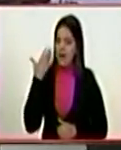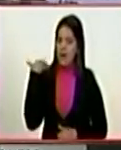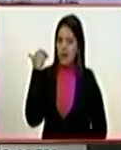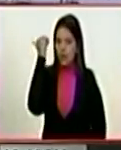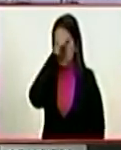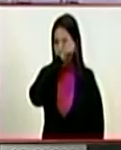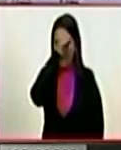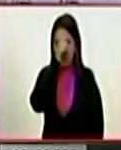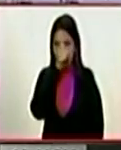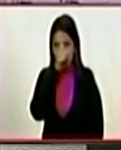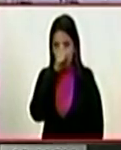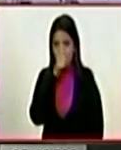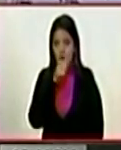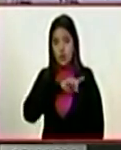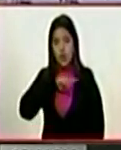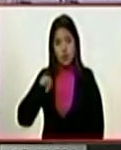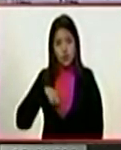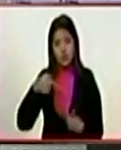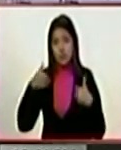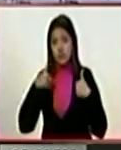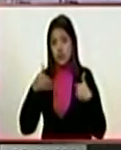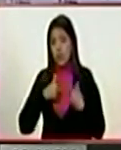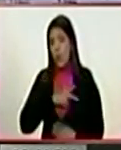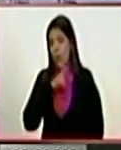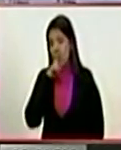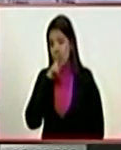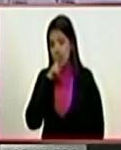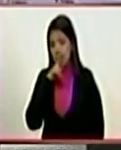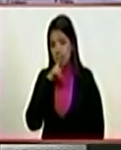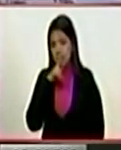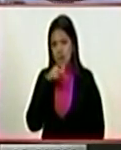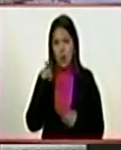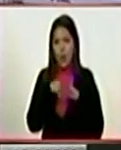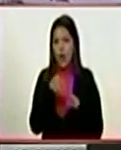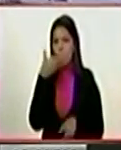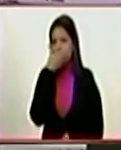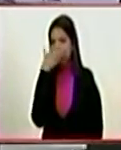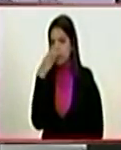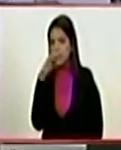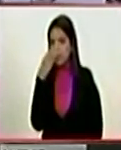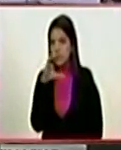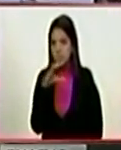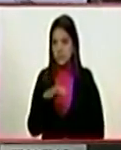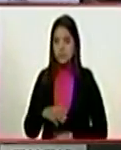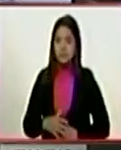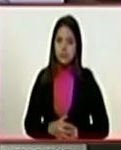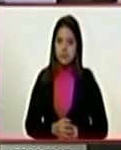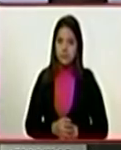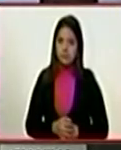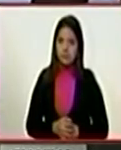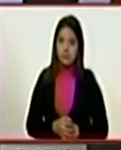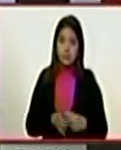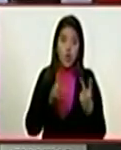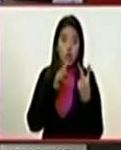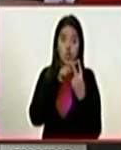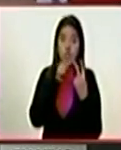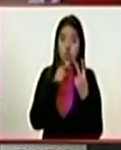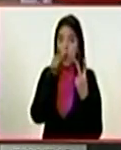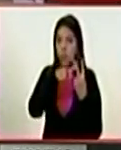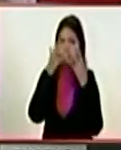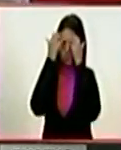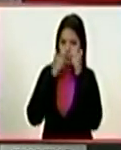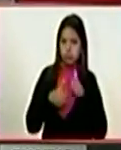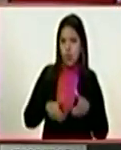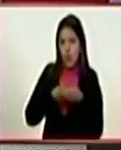Jorge, fuimos víctimas de una acción comando tipo paramilitar. Una pareja de encapuchados portando